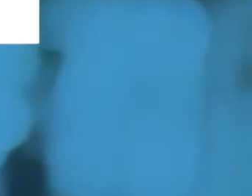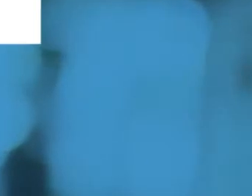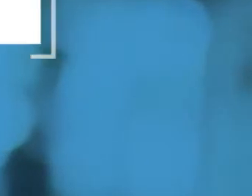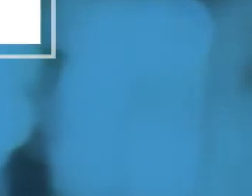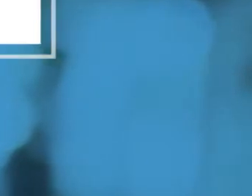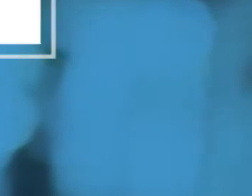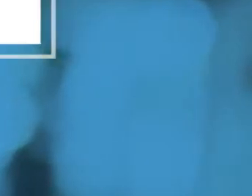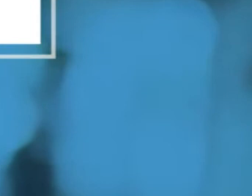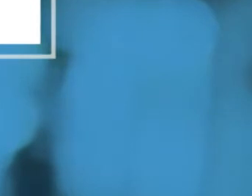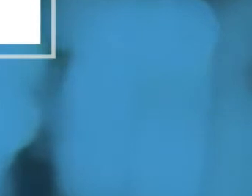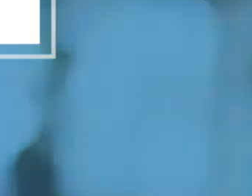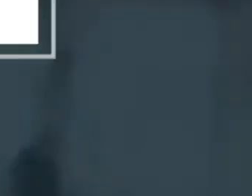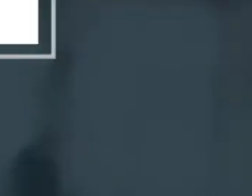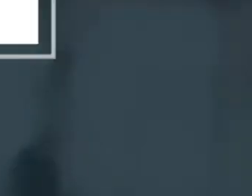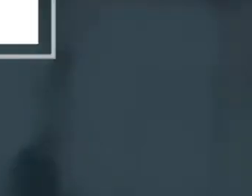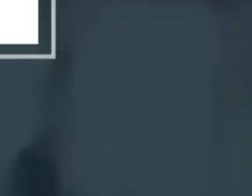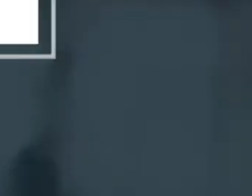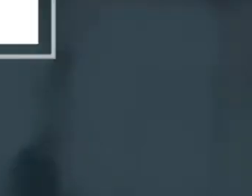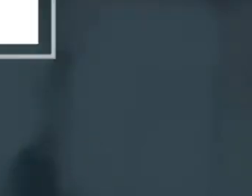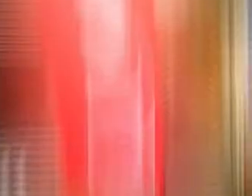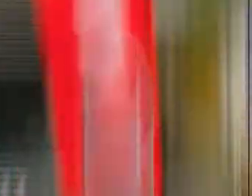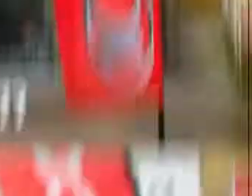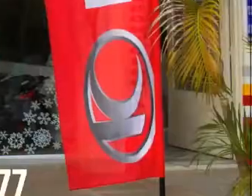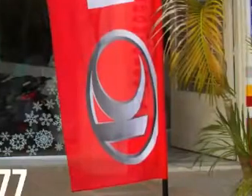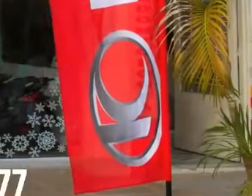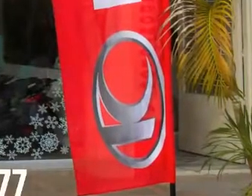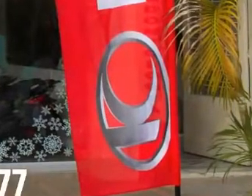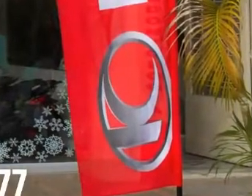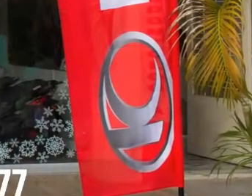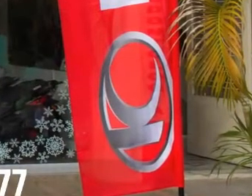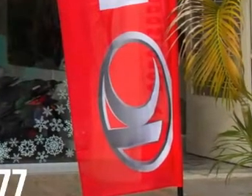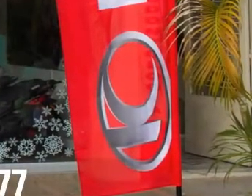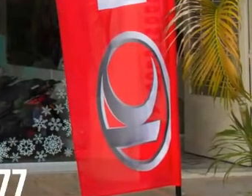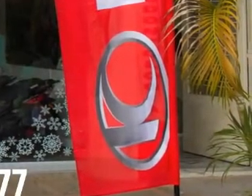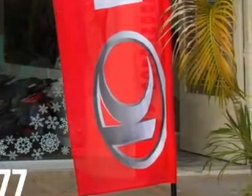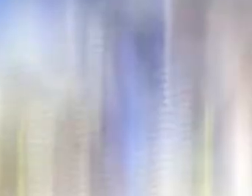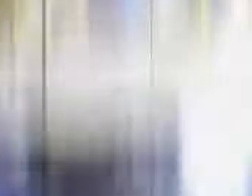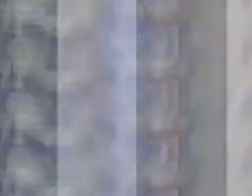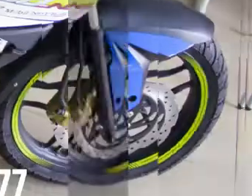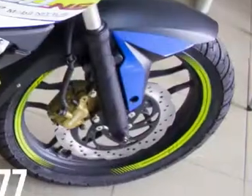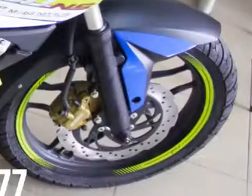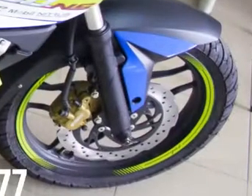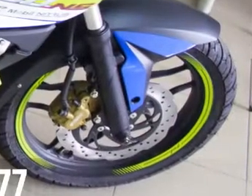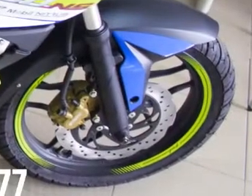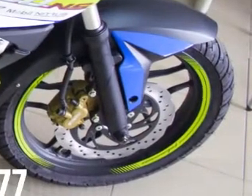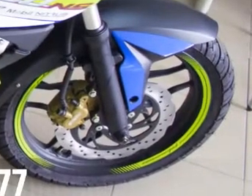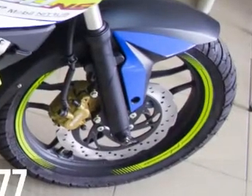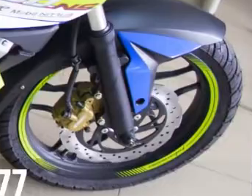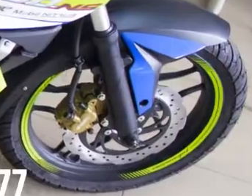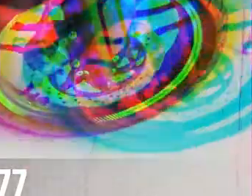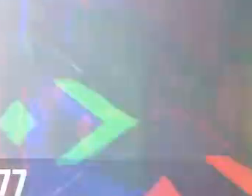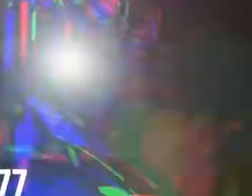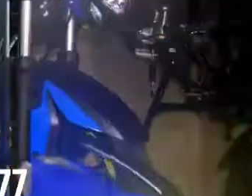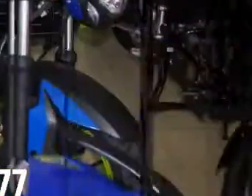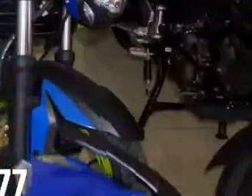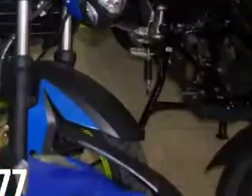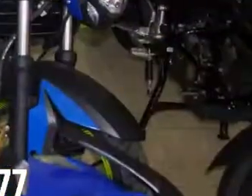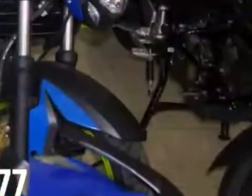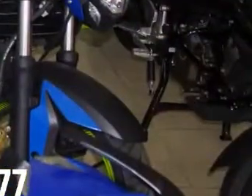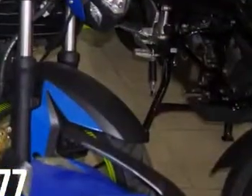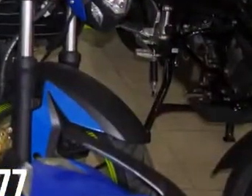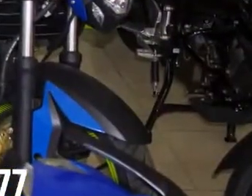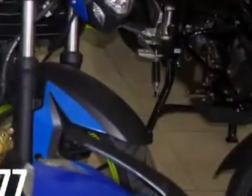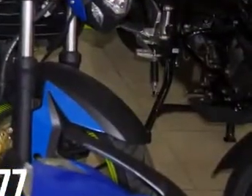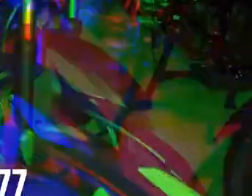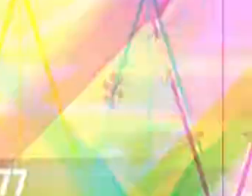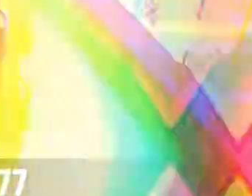Visita ya chrome.com.co. Estrene moto con Comultrasan Motos. Tenemos planes de pago de hasta 3 años de plazo